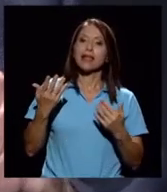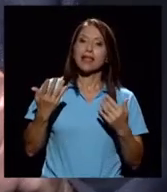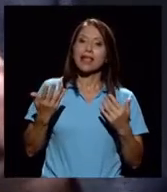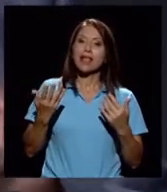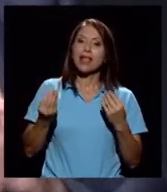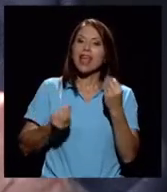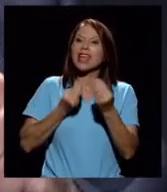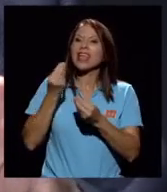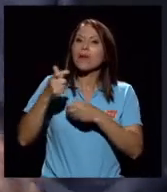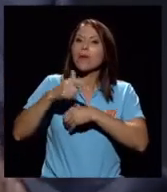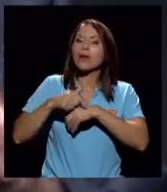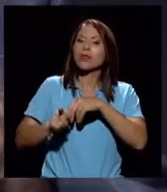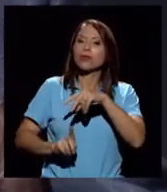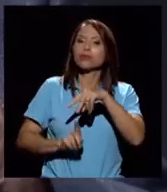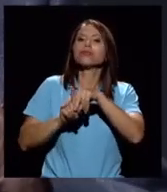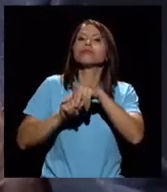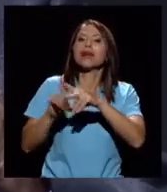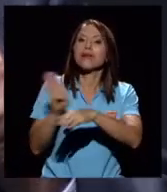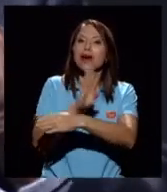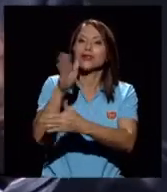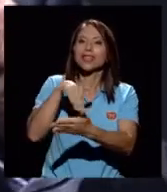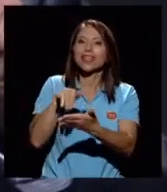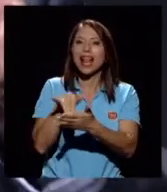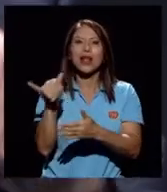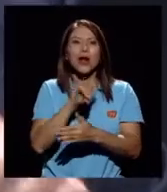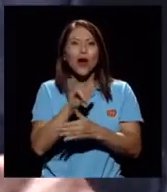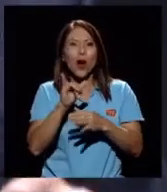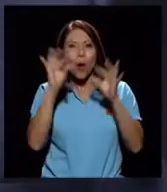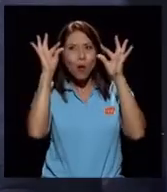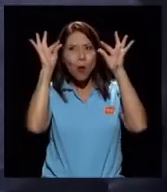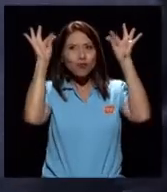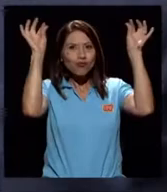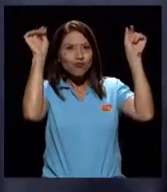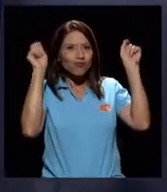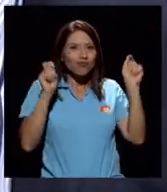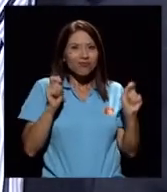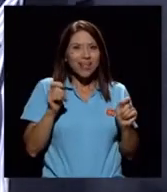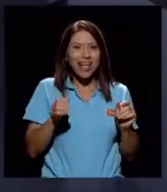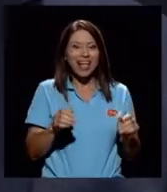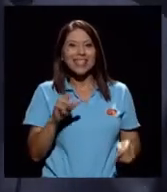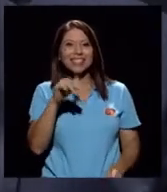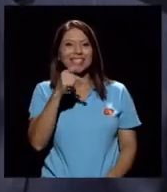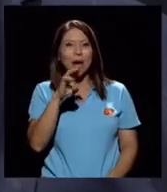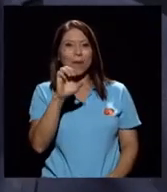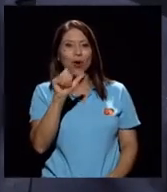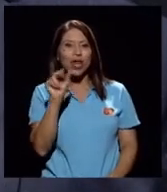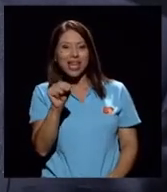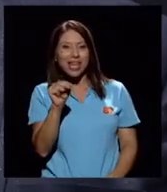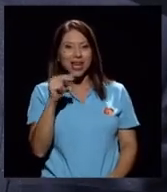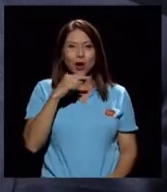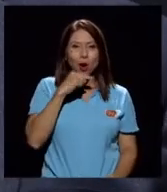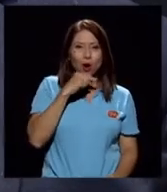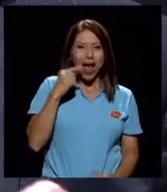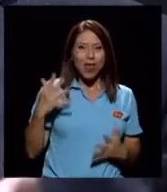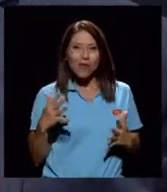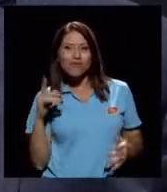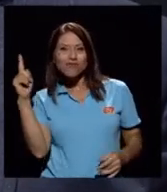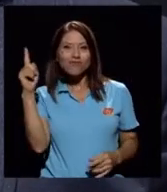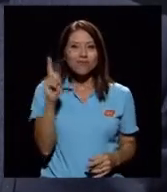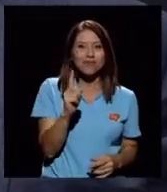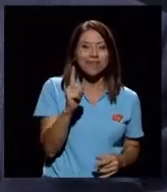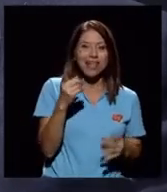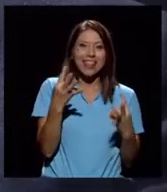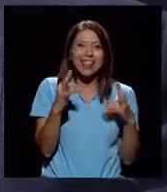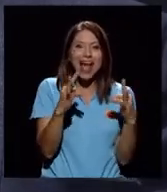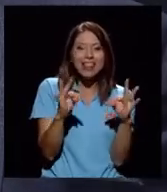escena el banco central algo así como el chapulín colorado que viene al tratar de poner un